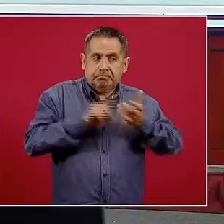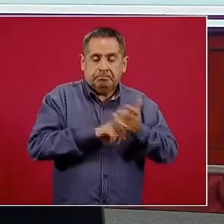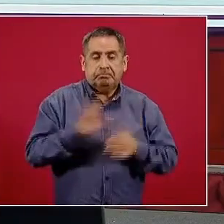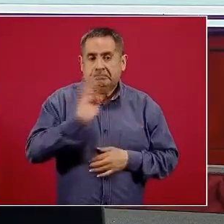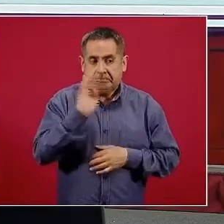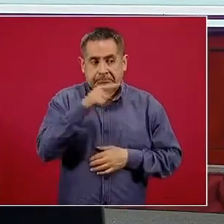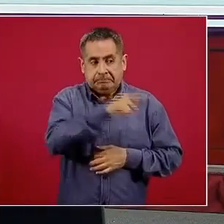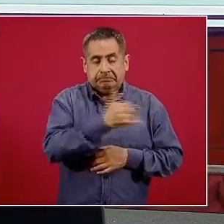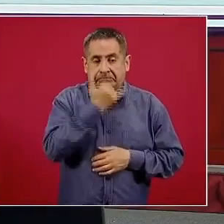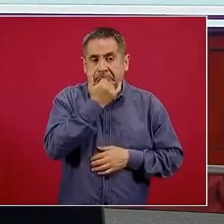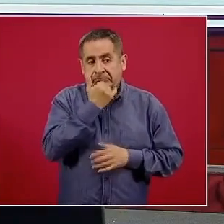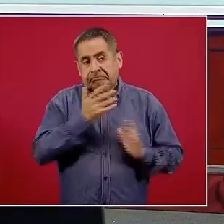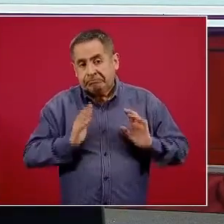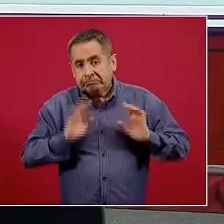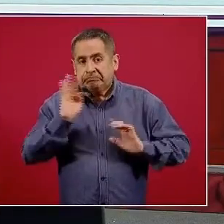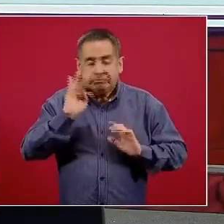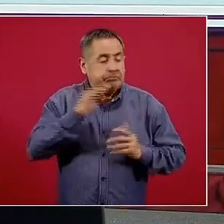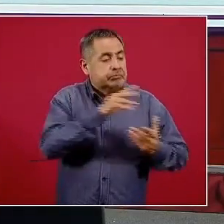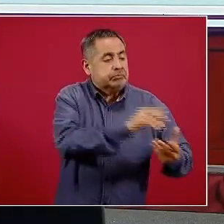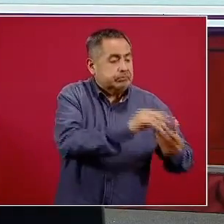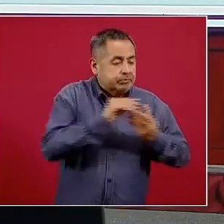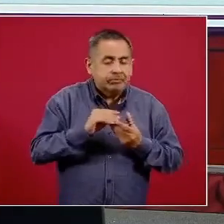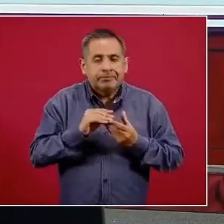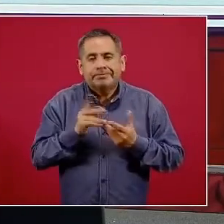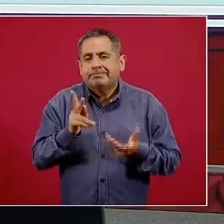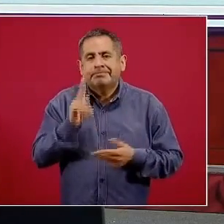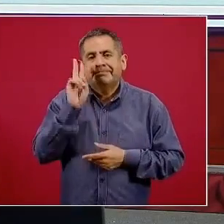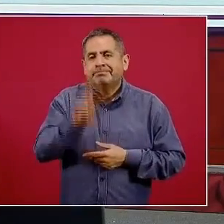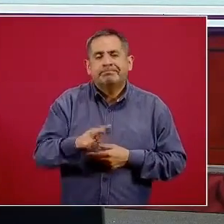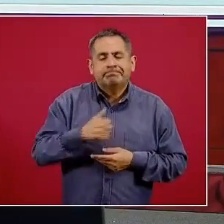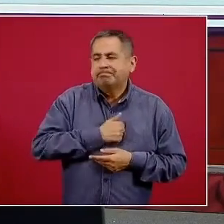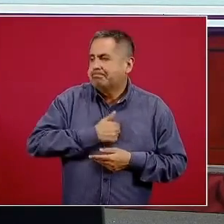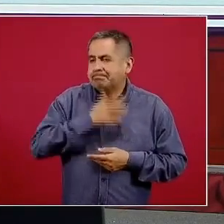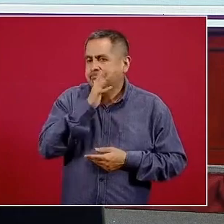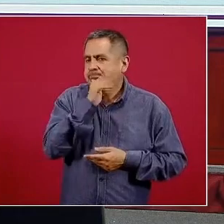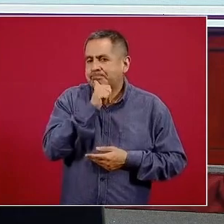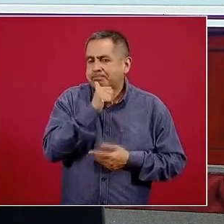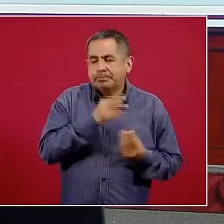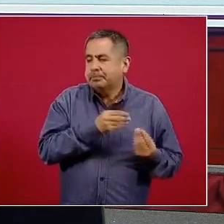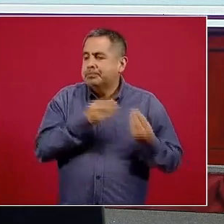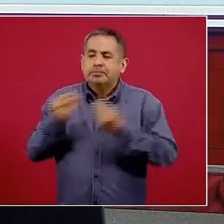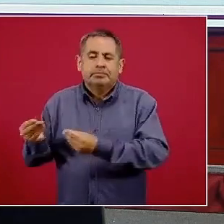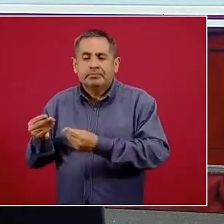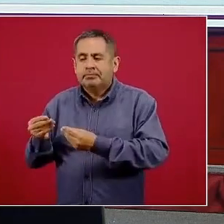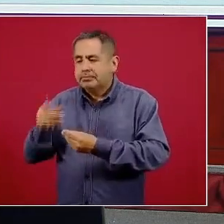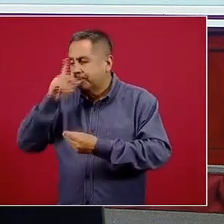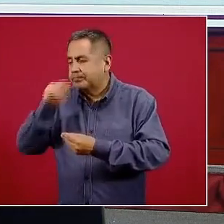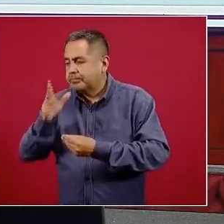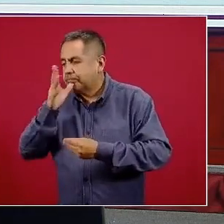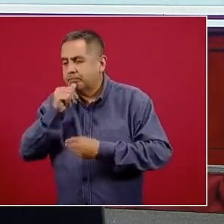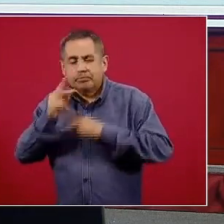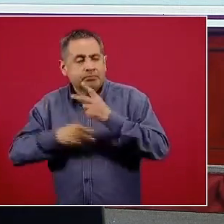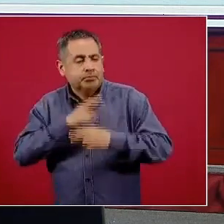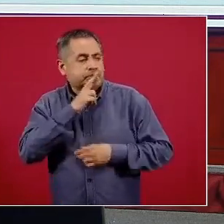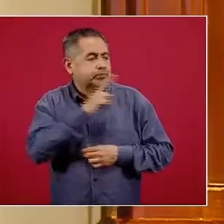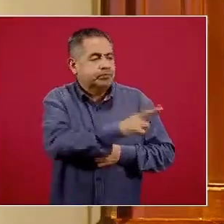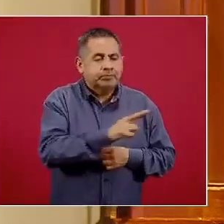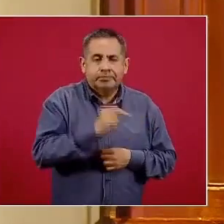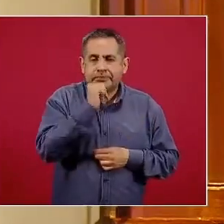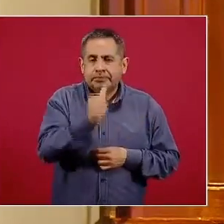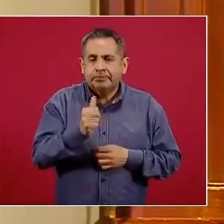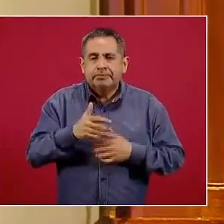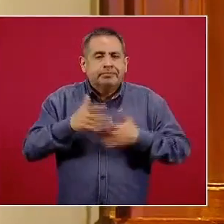se le había tomado una muestra, lamentablemente, pues esta muestra no tendrá posibilidad de un